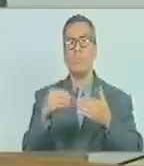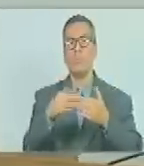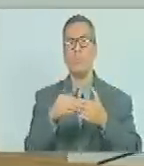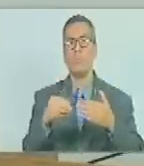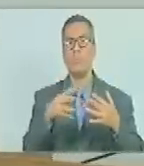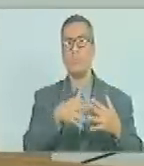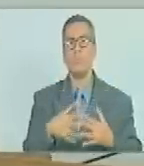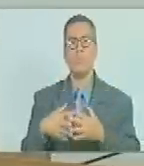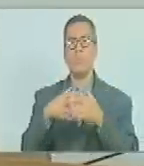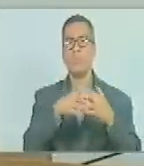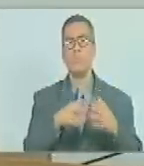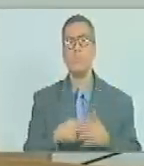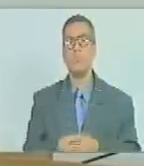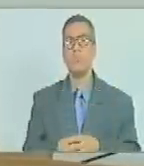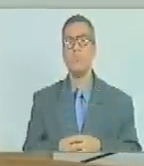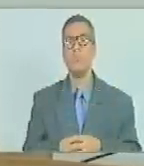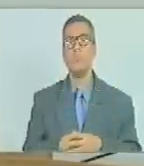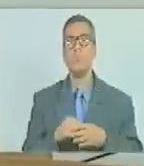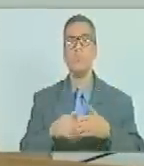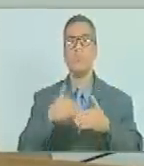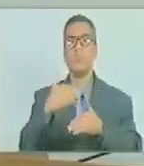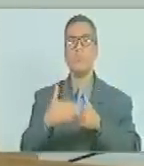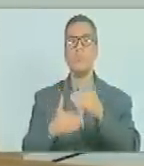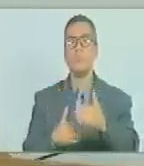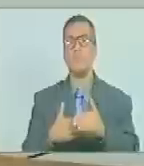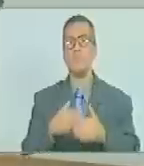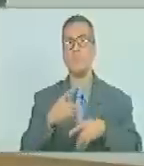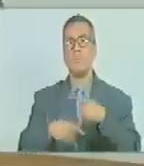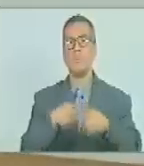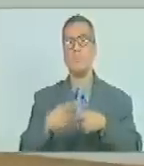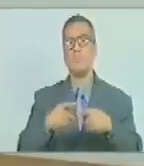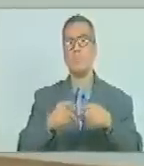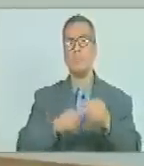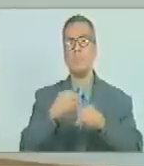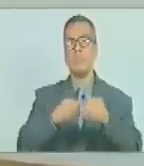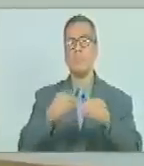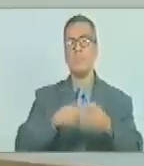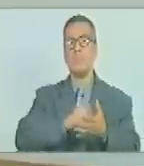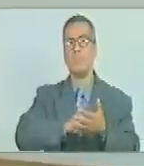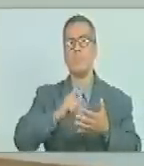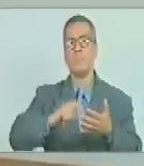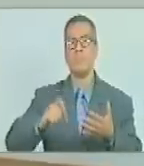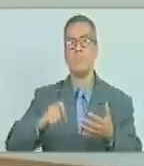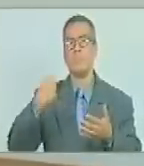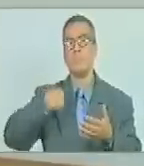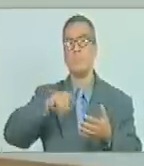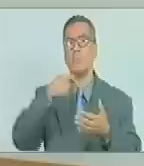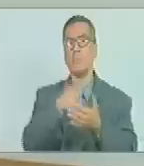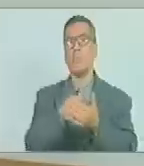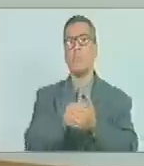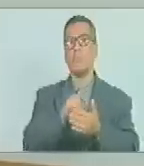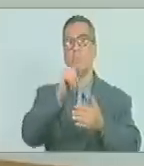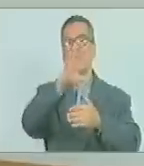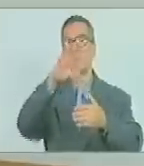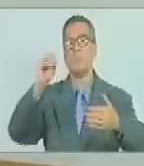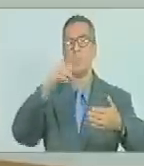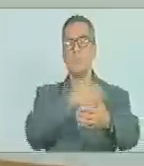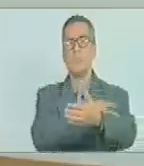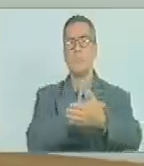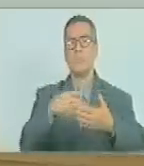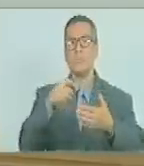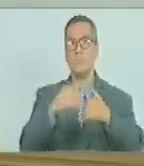americanos en el curso del desarrollo del contrato. Tenía que pagar 50 millones de